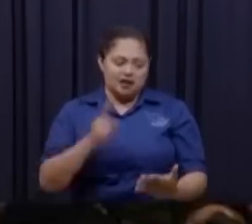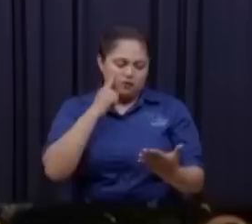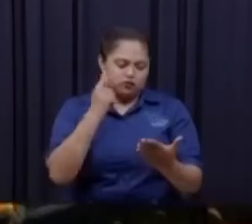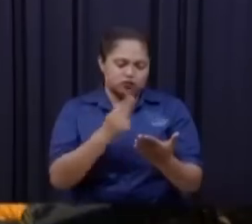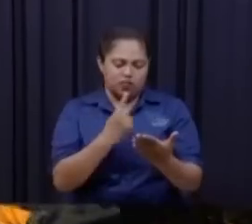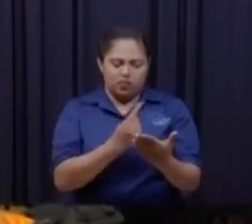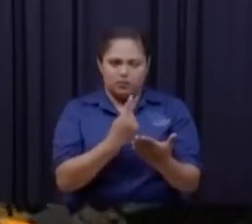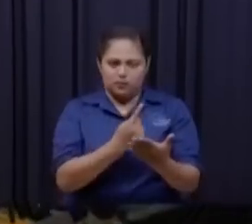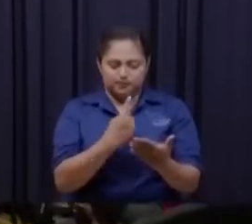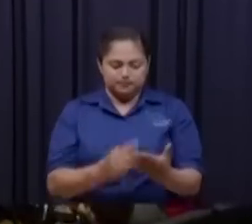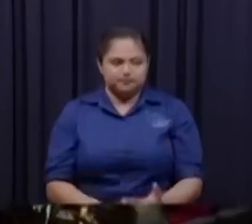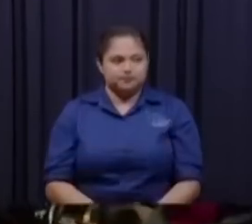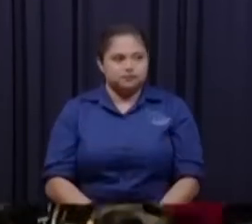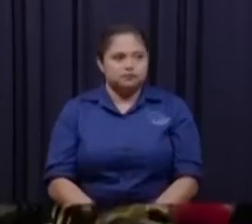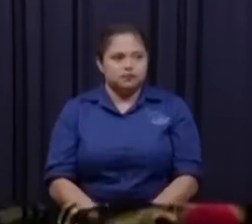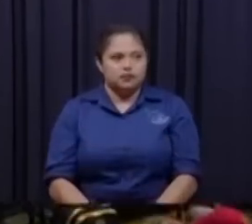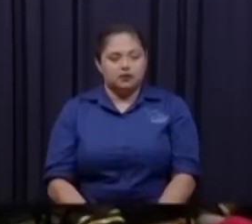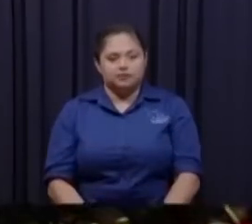¿Dónde?